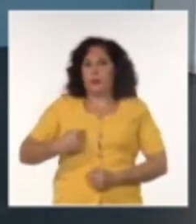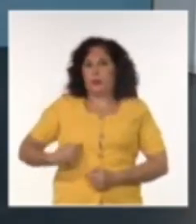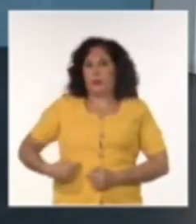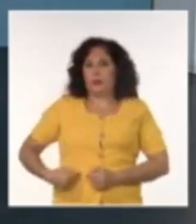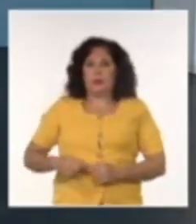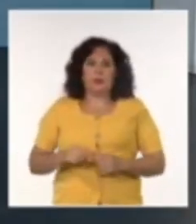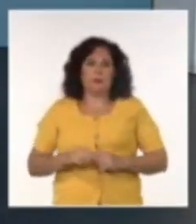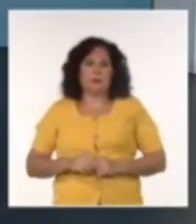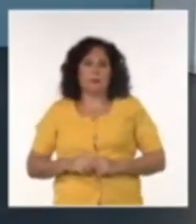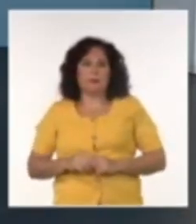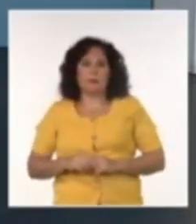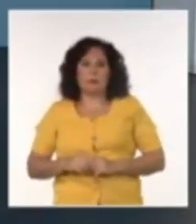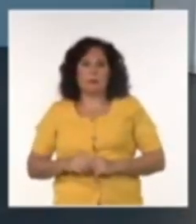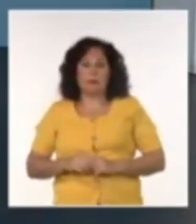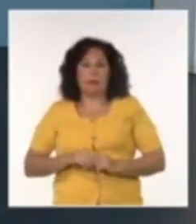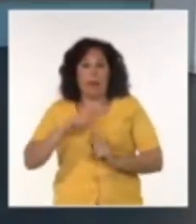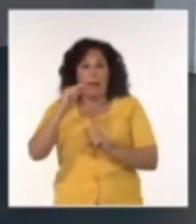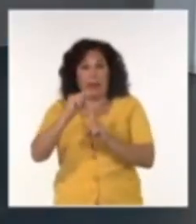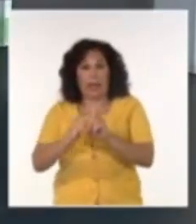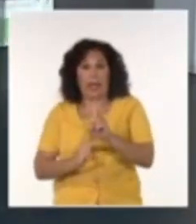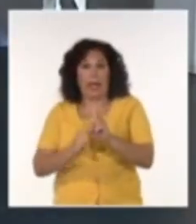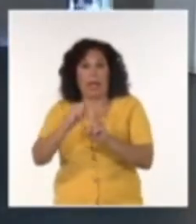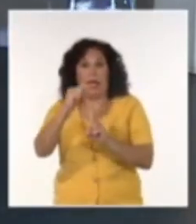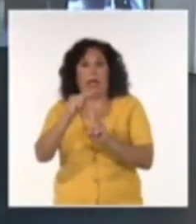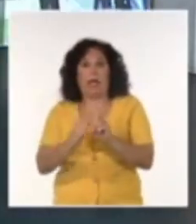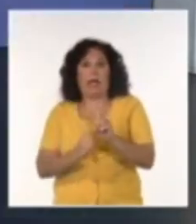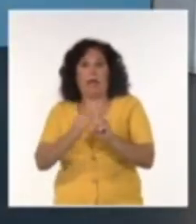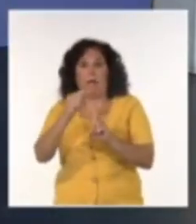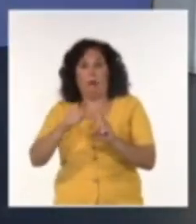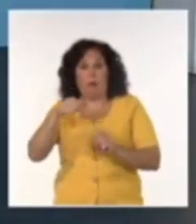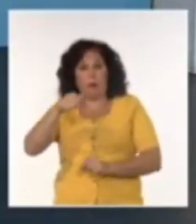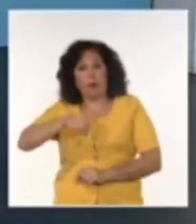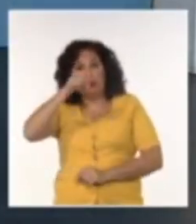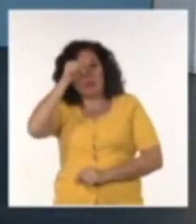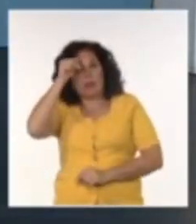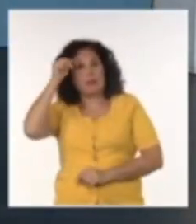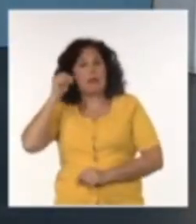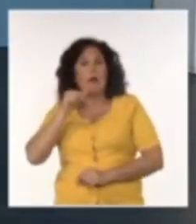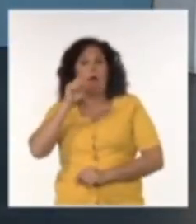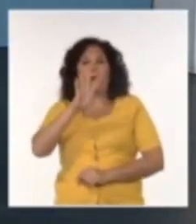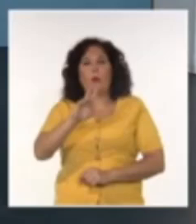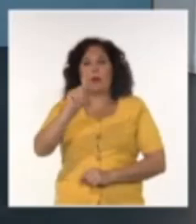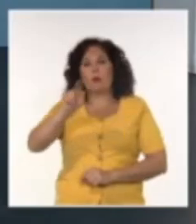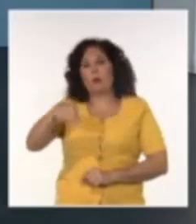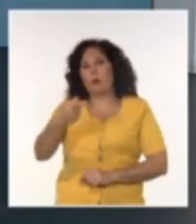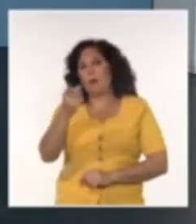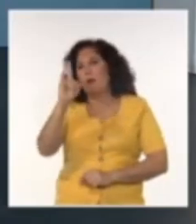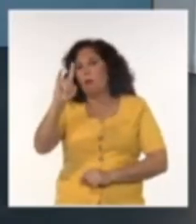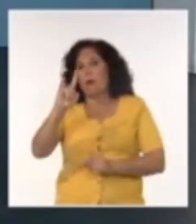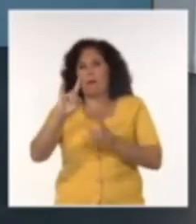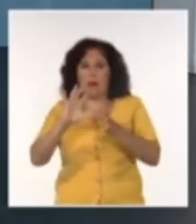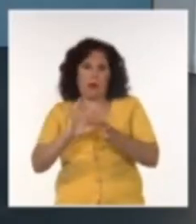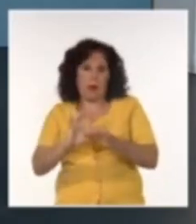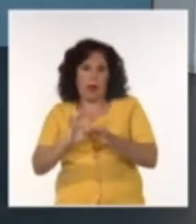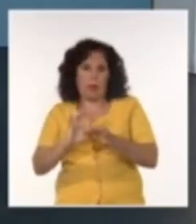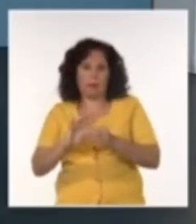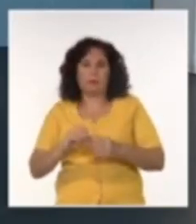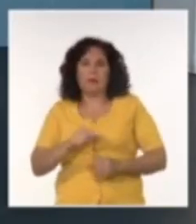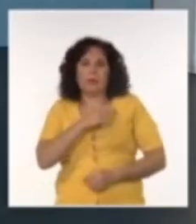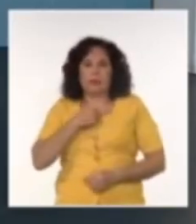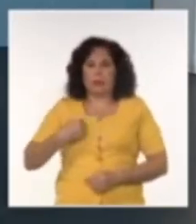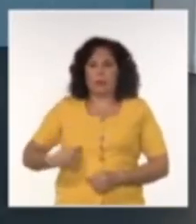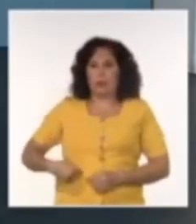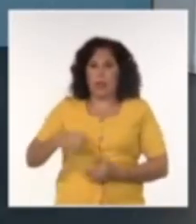país. El termómetro rey alcanzó este sábado los 41,9 grados Celsius en Hangzhou,